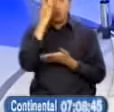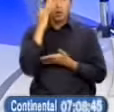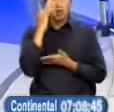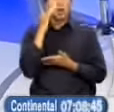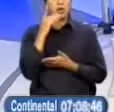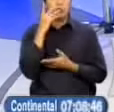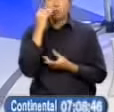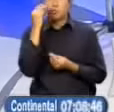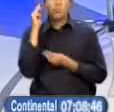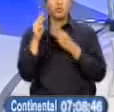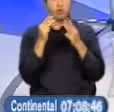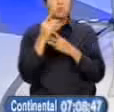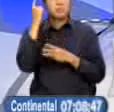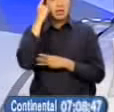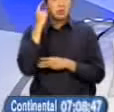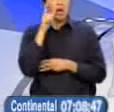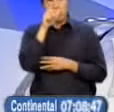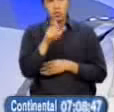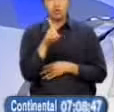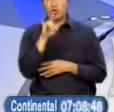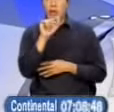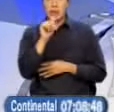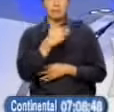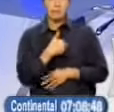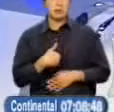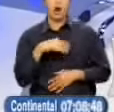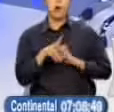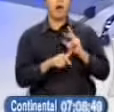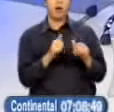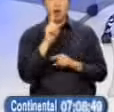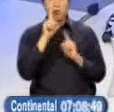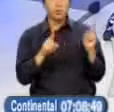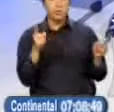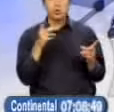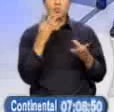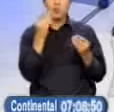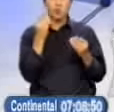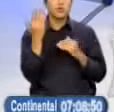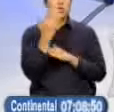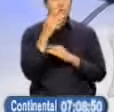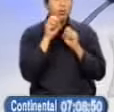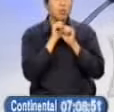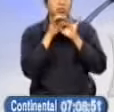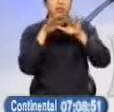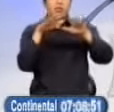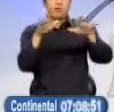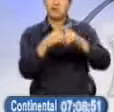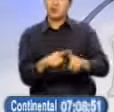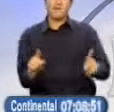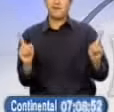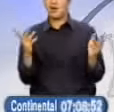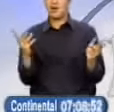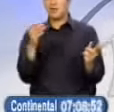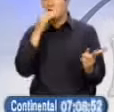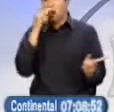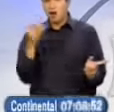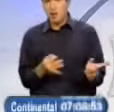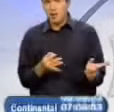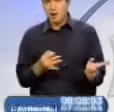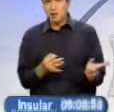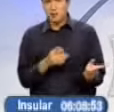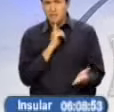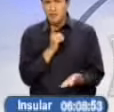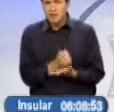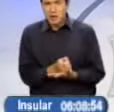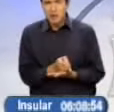corrupción entonces el tema mediático el ruido político mediático internacional es otro diferente a